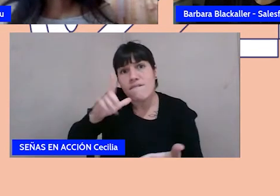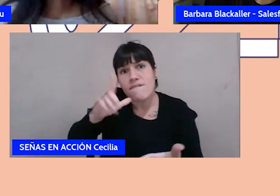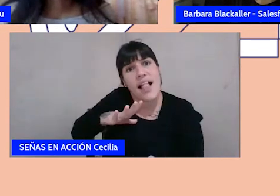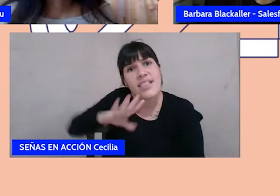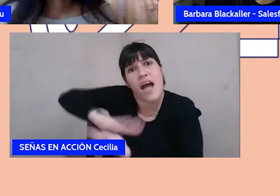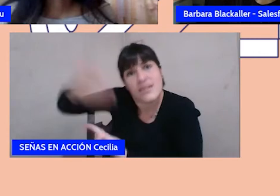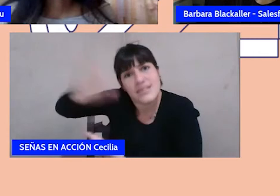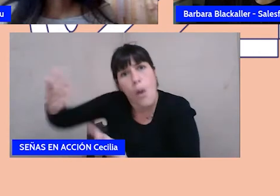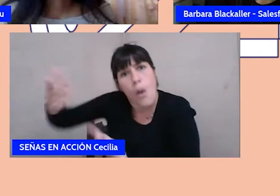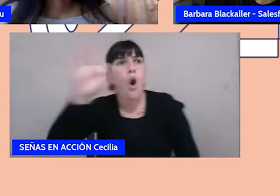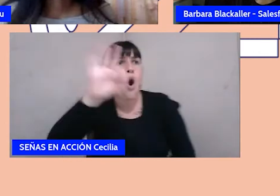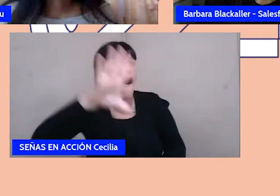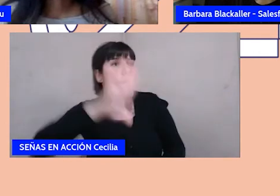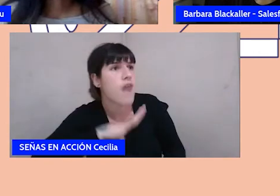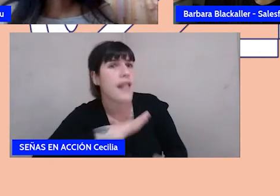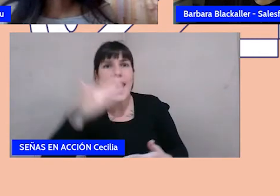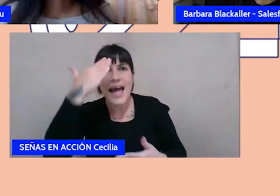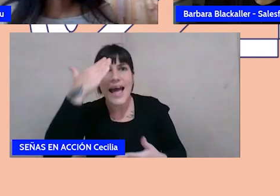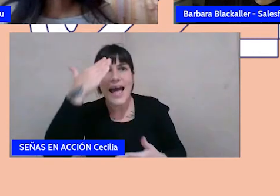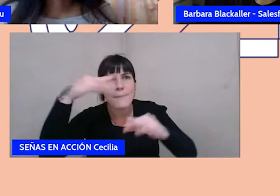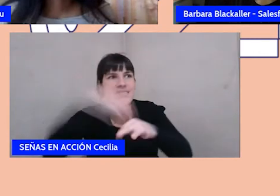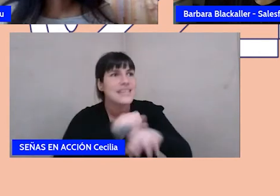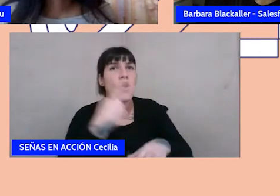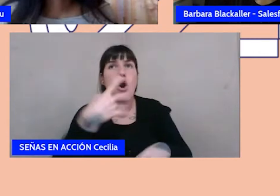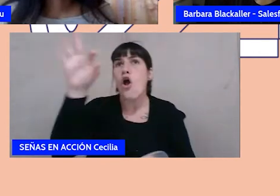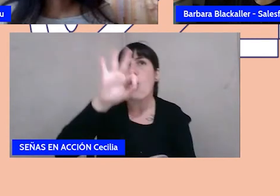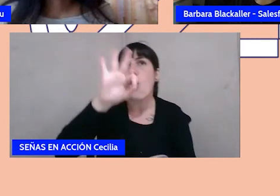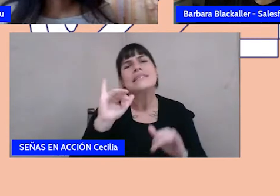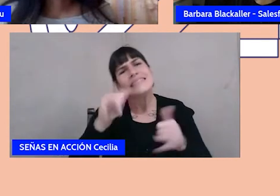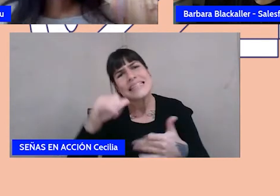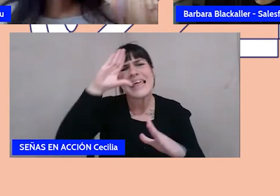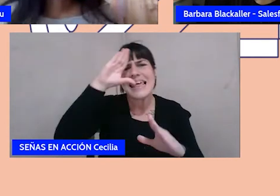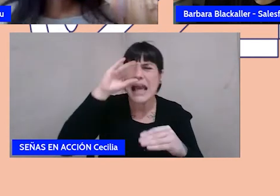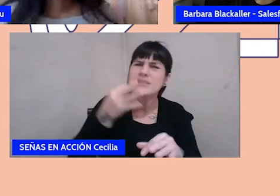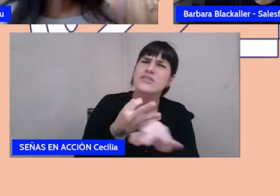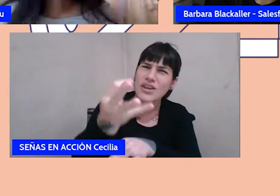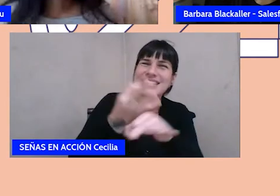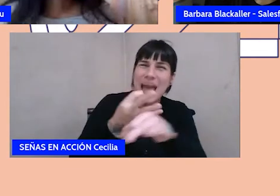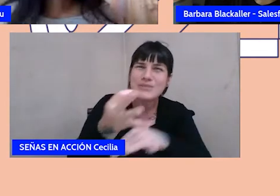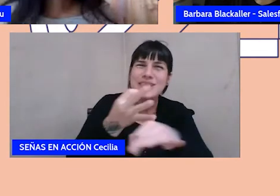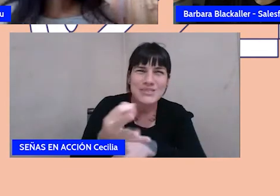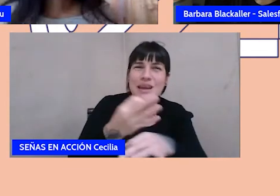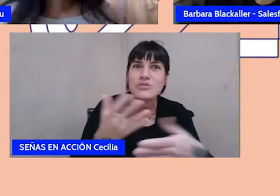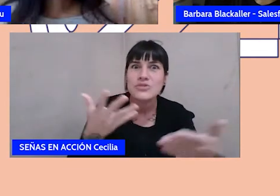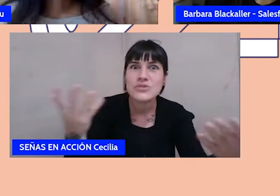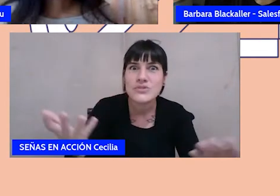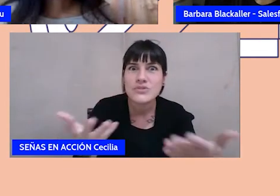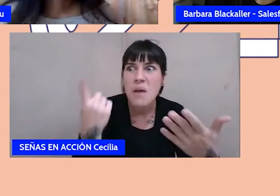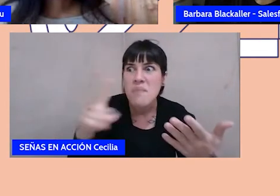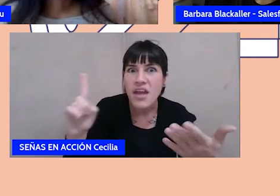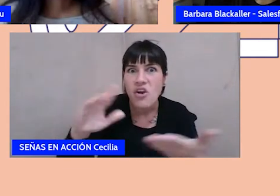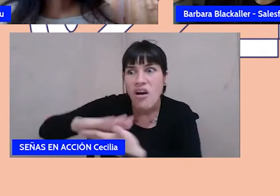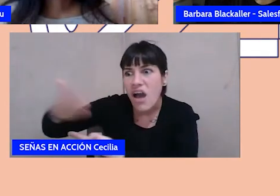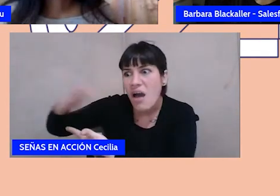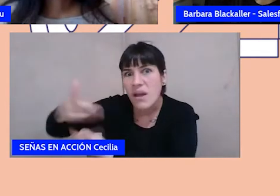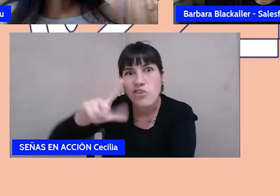faltan habilidades digitales y piden capacitación, pero ¿qué pasa que cuando das una capacitación en herramientas digitales, pero en sus casas no